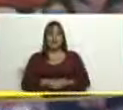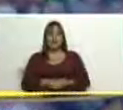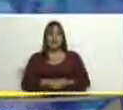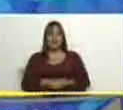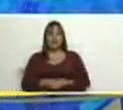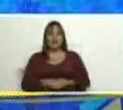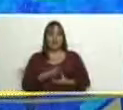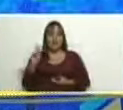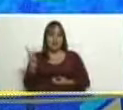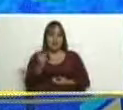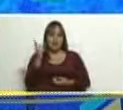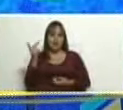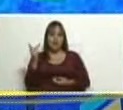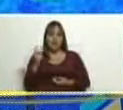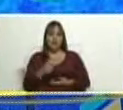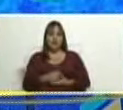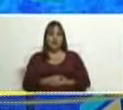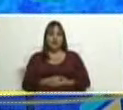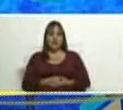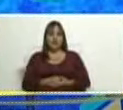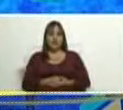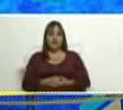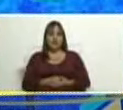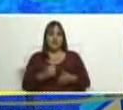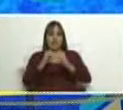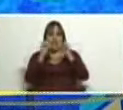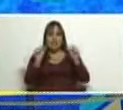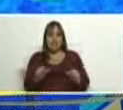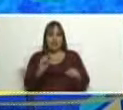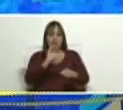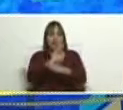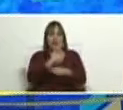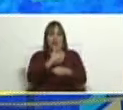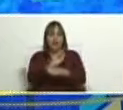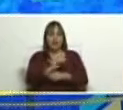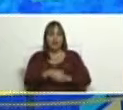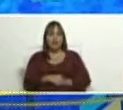En segundo lugar, sistema de cuidado.